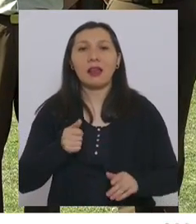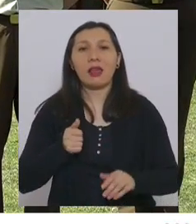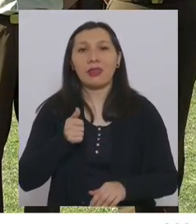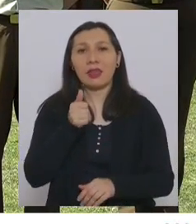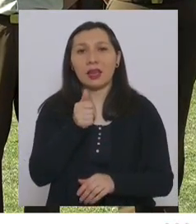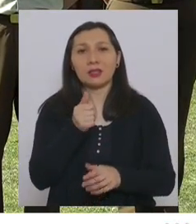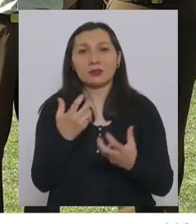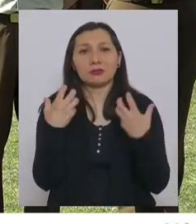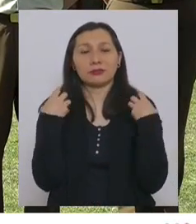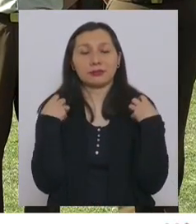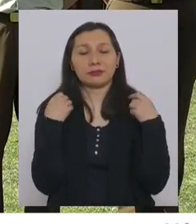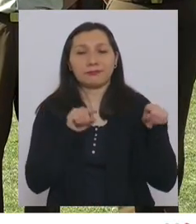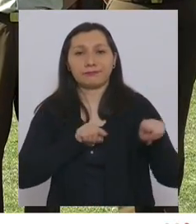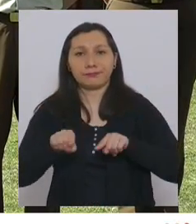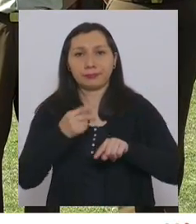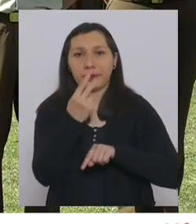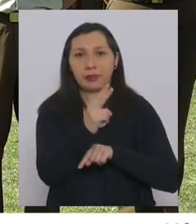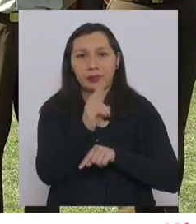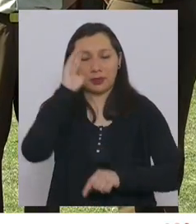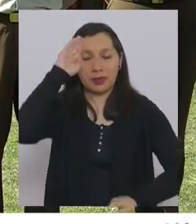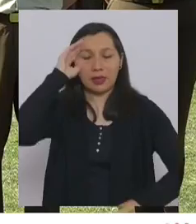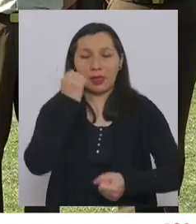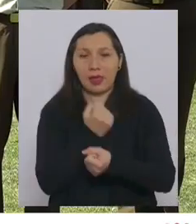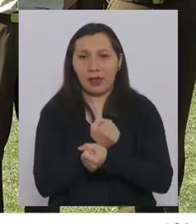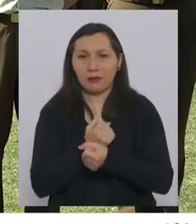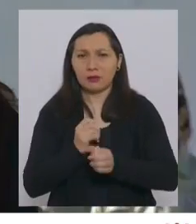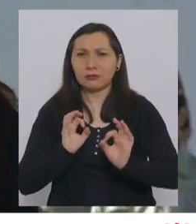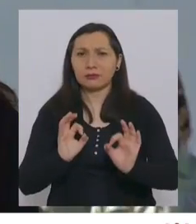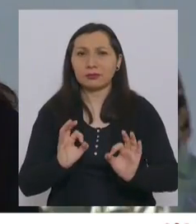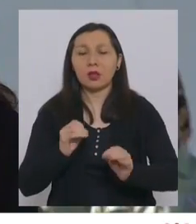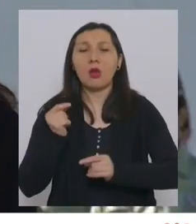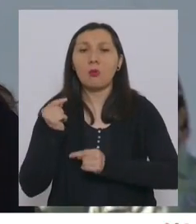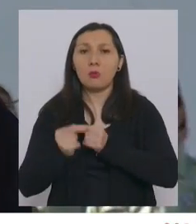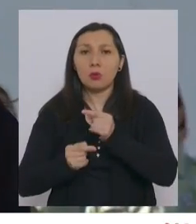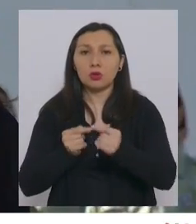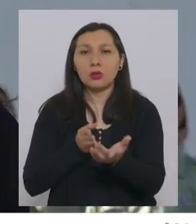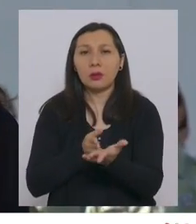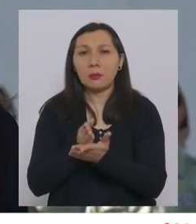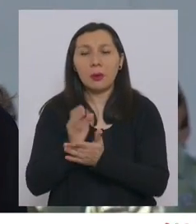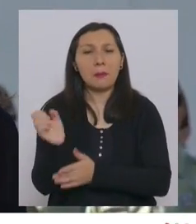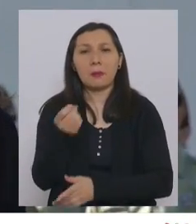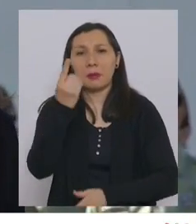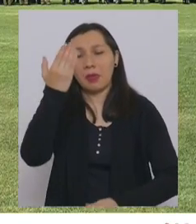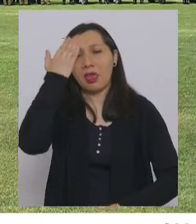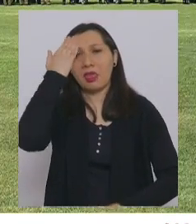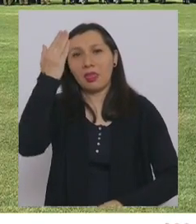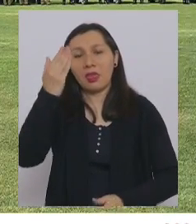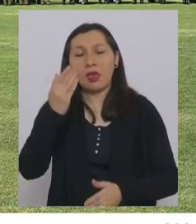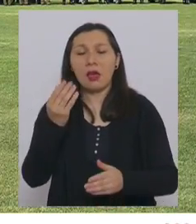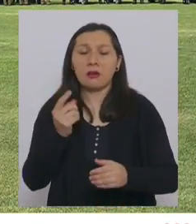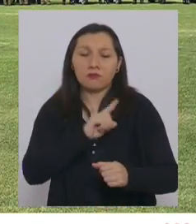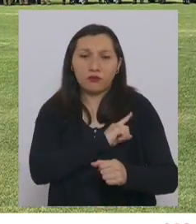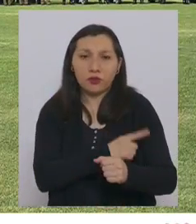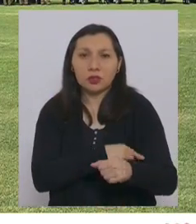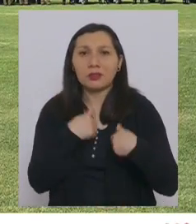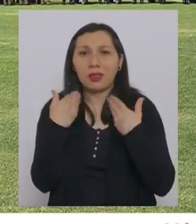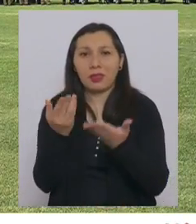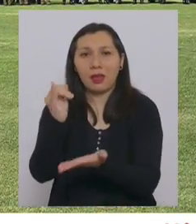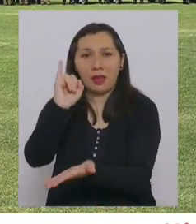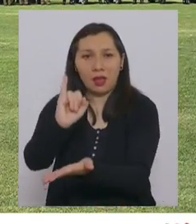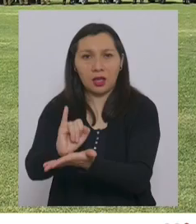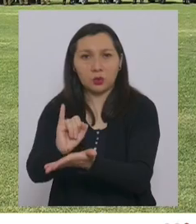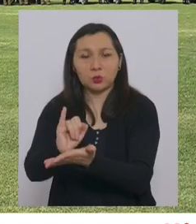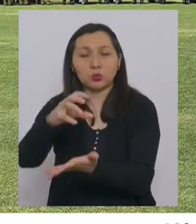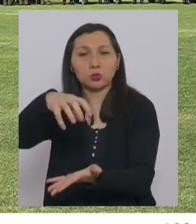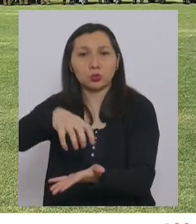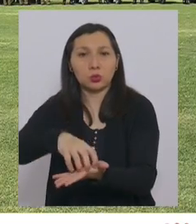dirección y la gestión de Carabineros. Y por supuesto, un proceso que iniciamos desde el primer día de fortalecer a la institución,